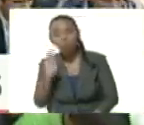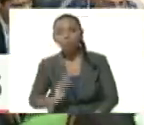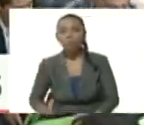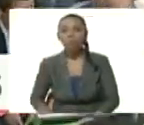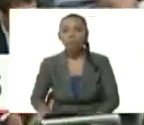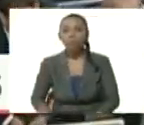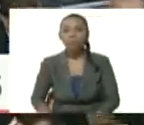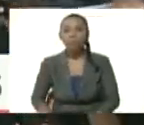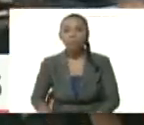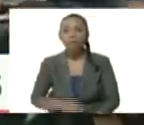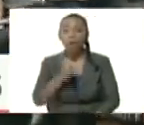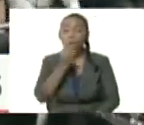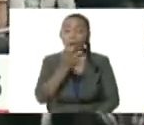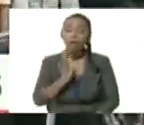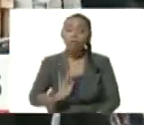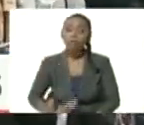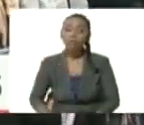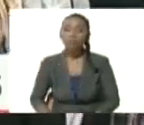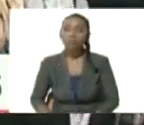Bueno.